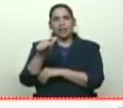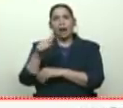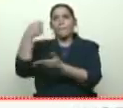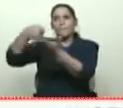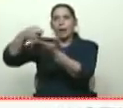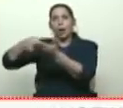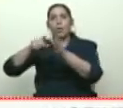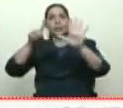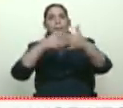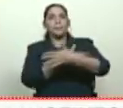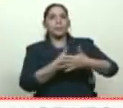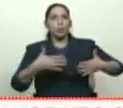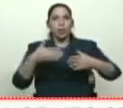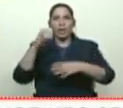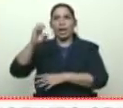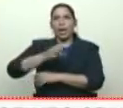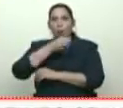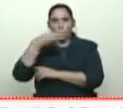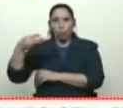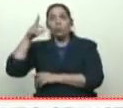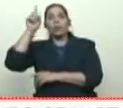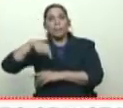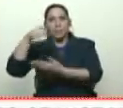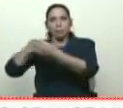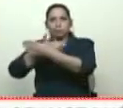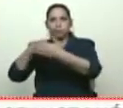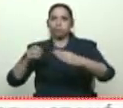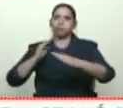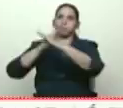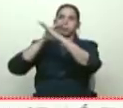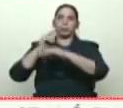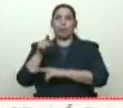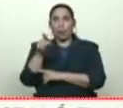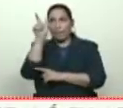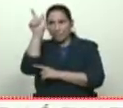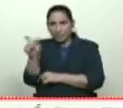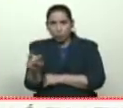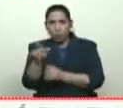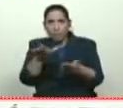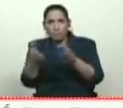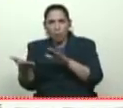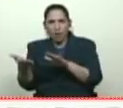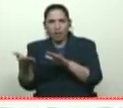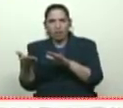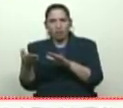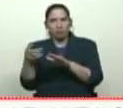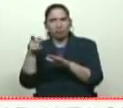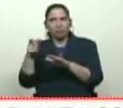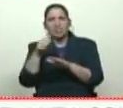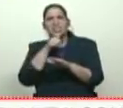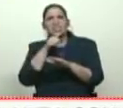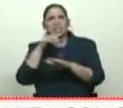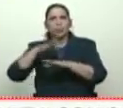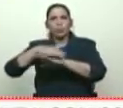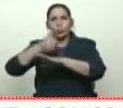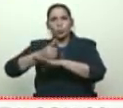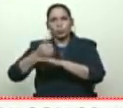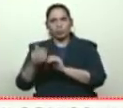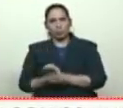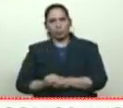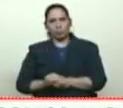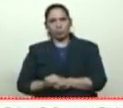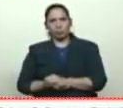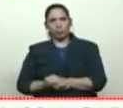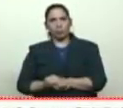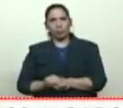los 6 millones de euros también lo bloquearon. Si una persona ahí muere, es el producto, es el acto criminal. Y